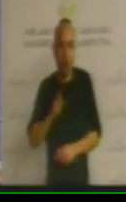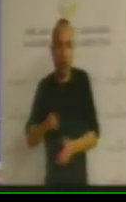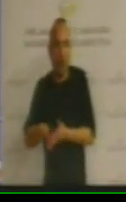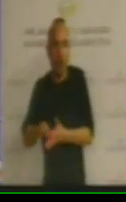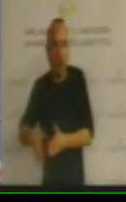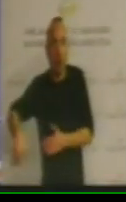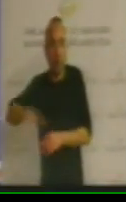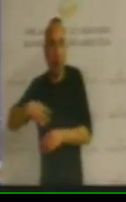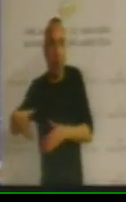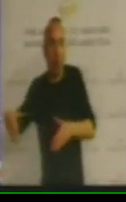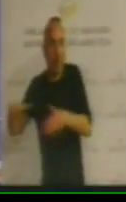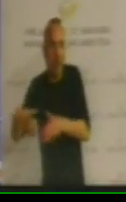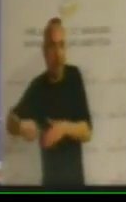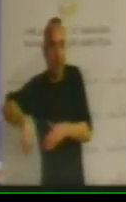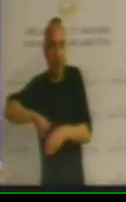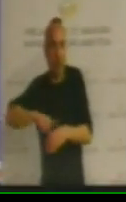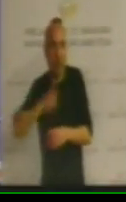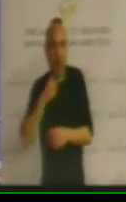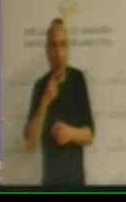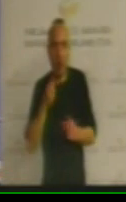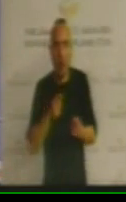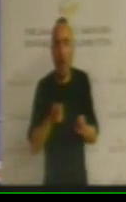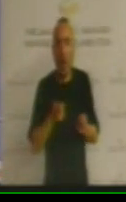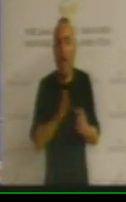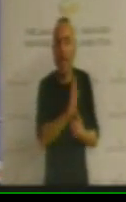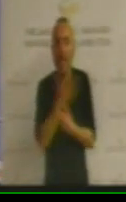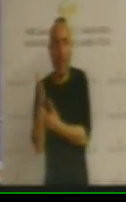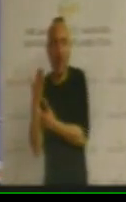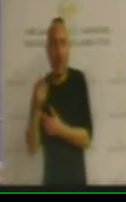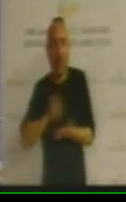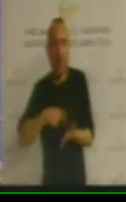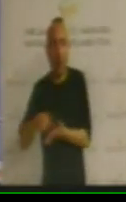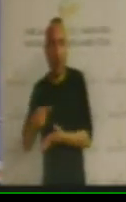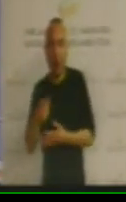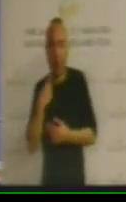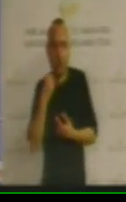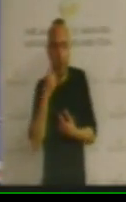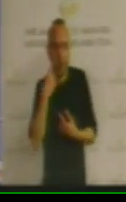de asistencia licitado en unas condiciones ajenas a la realidad. Lo lamento. Dos